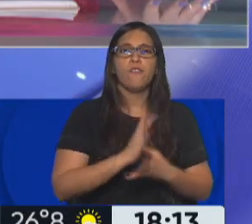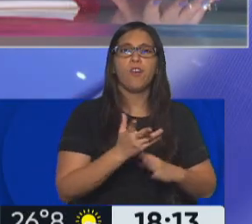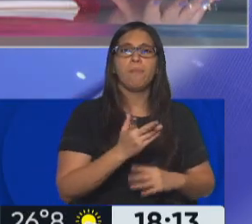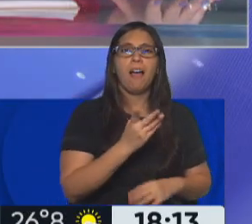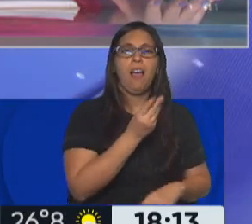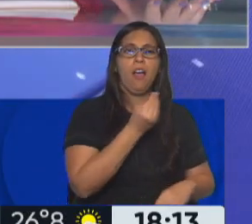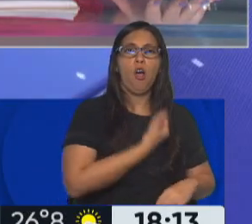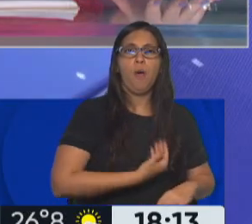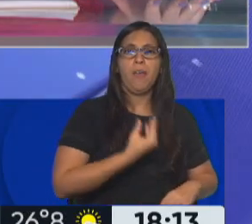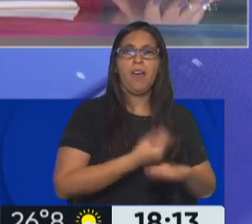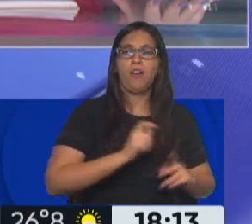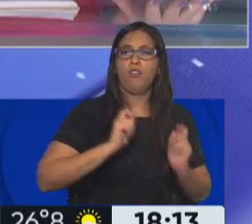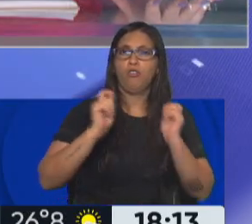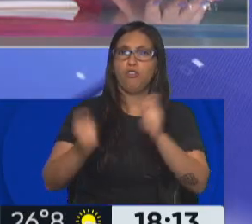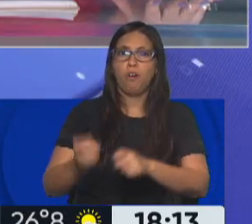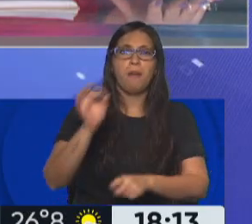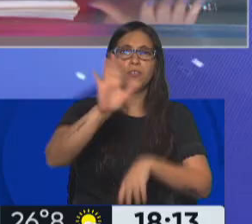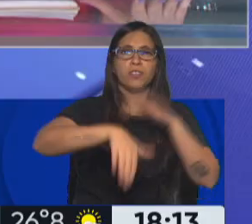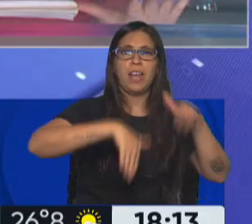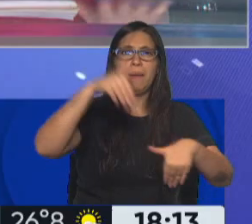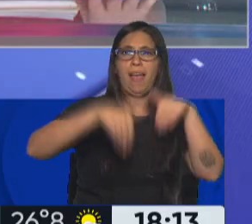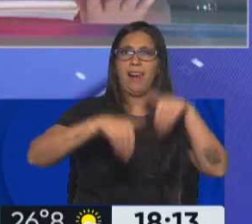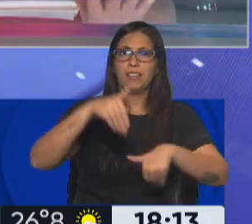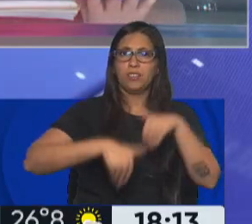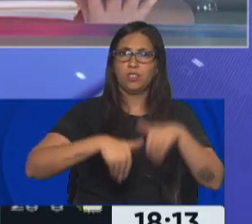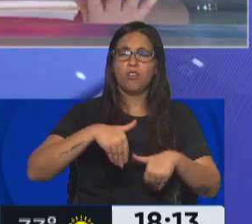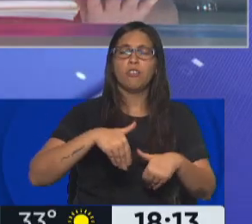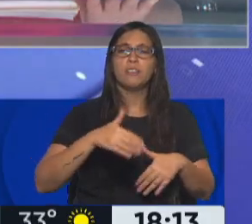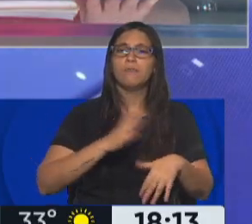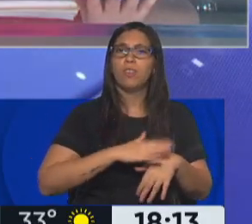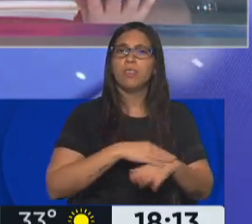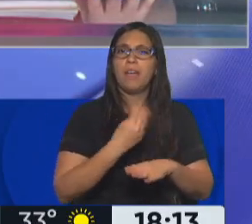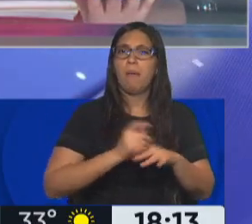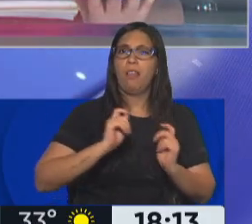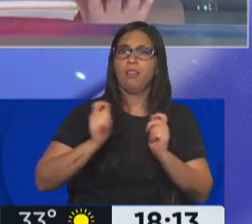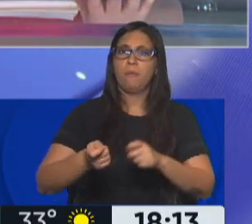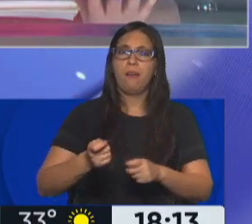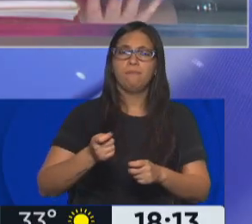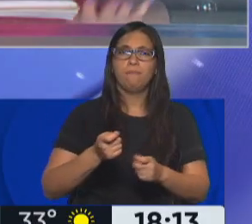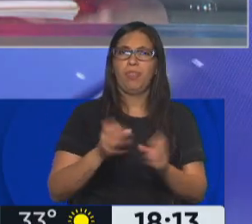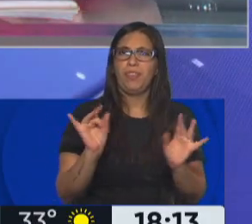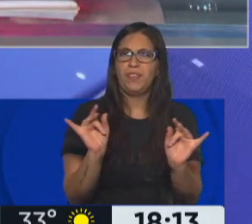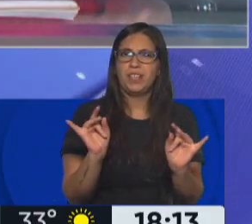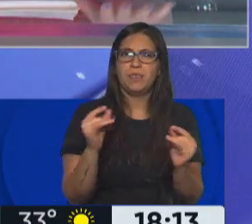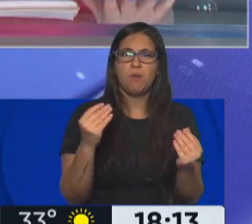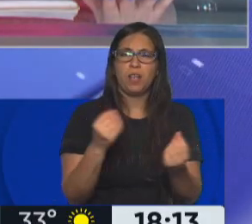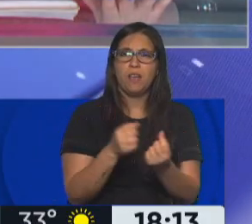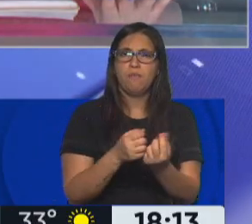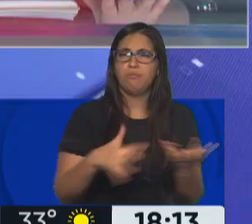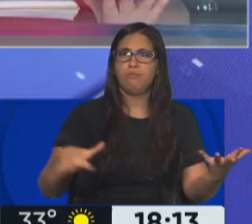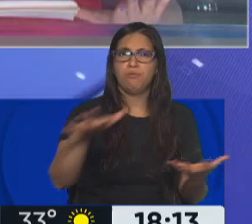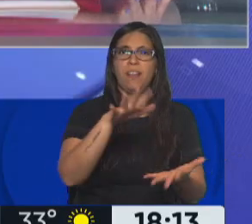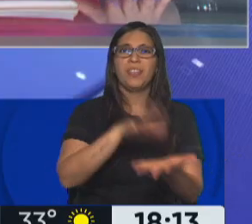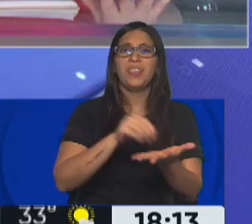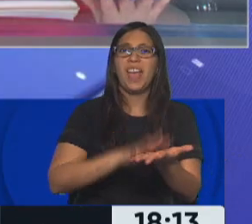pacífica, inclusiva, de un llamado a elecciones. Digo, es una transición compleja, son muchos actores. El territorio sirio